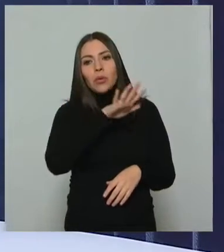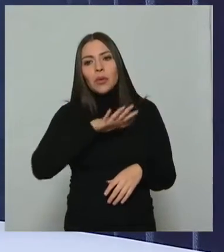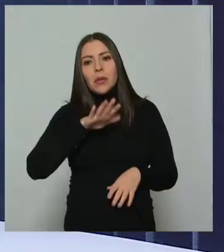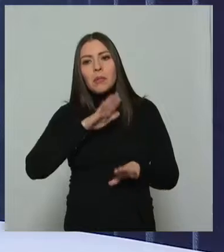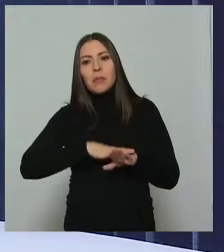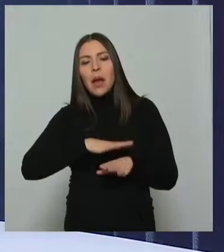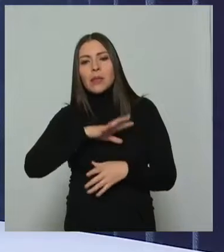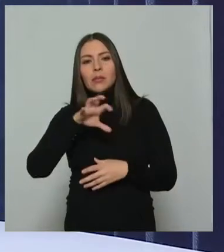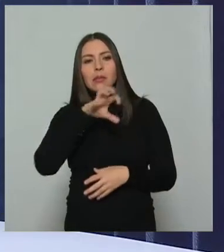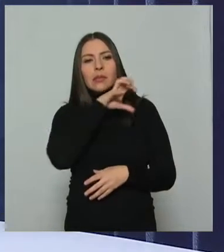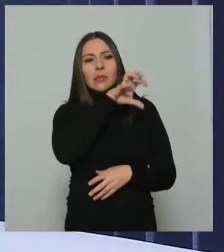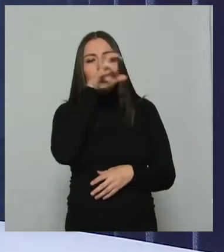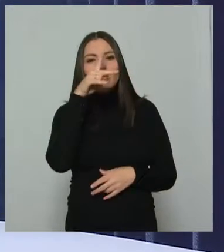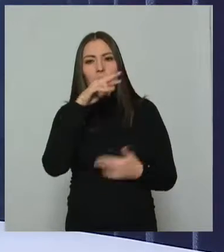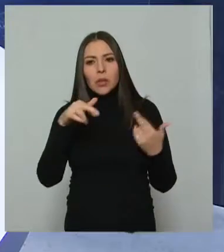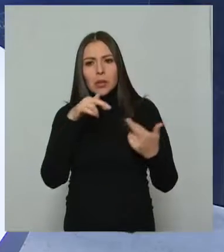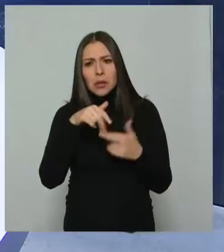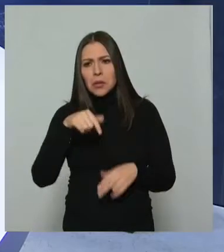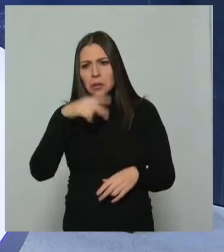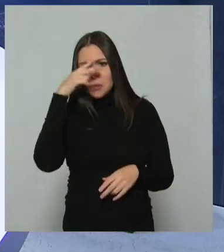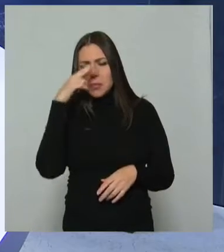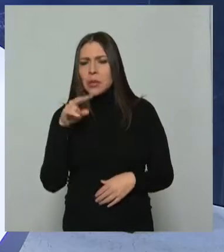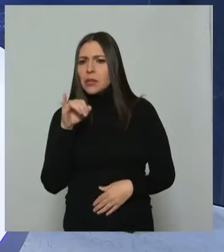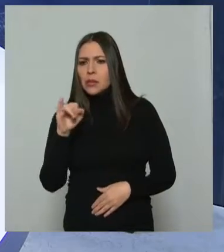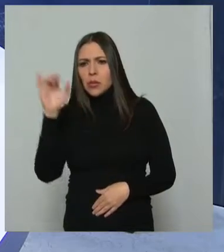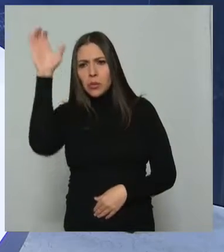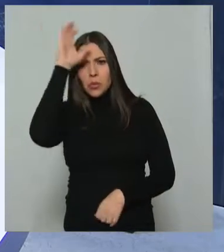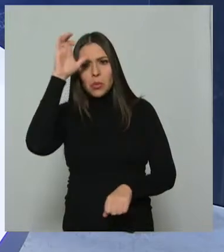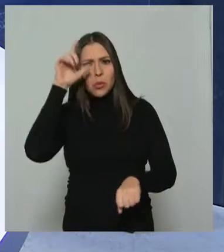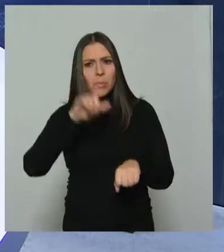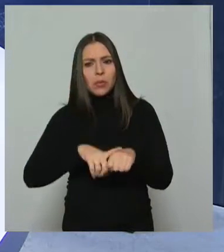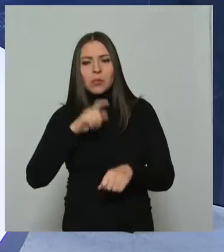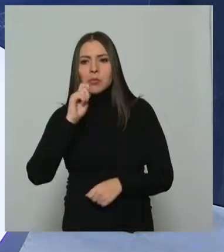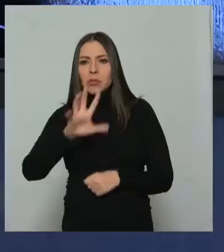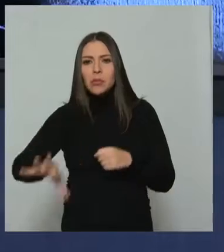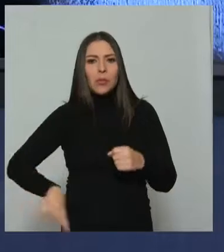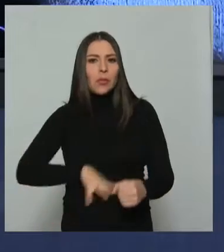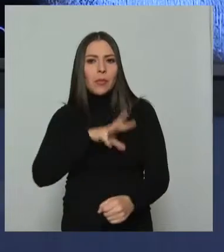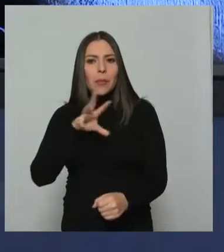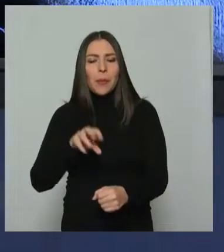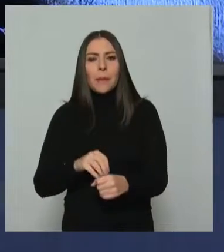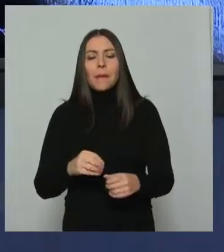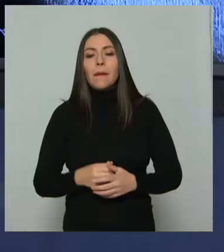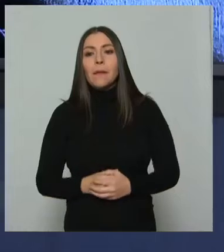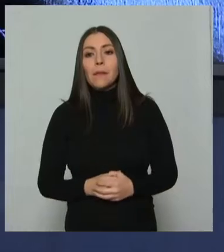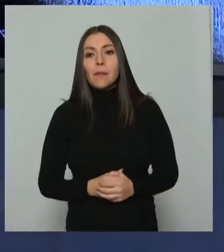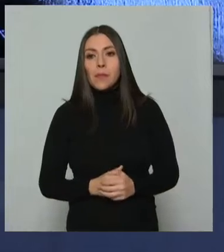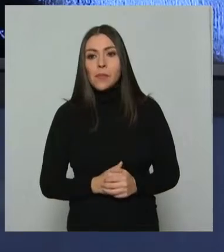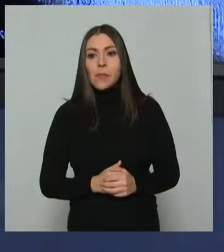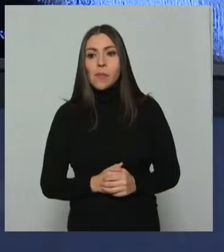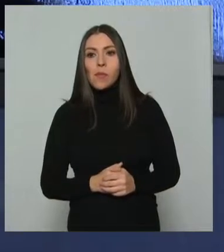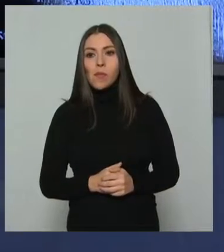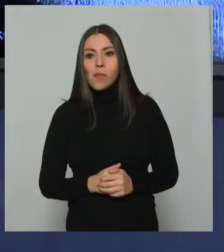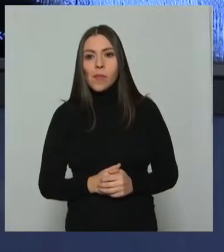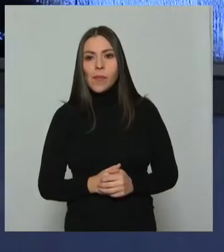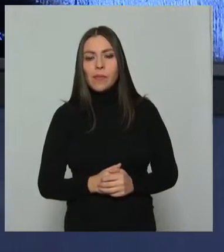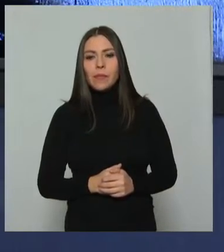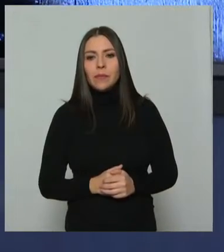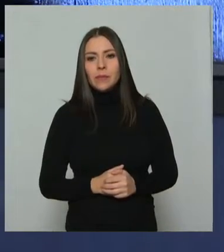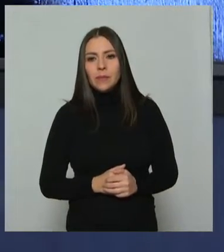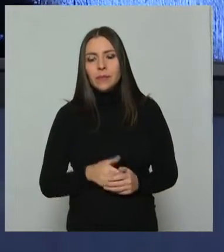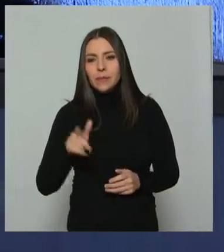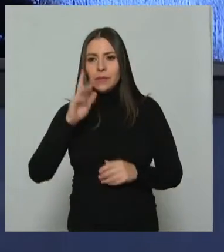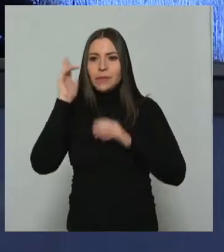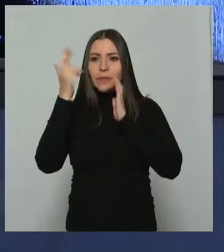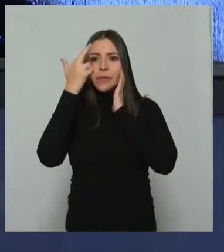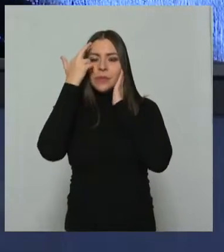más regionalismo, pero en México pues la cultura Claro. es universal. Claro, pues te acordarás de ese, le llaman el minuto de oro del teatro